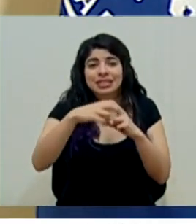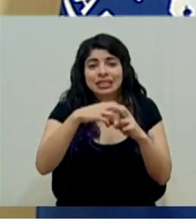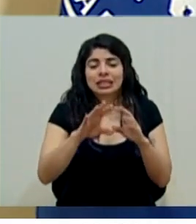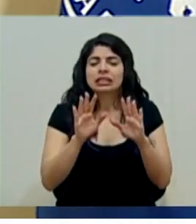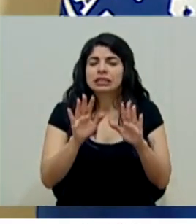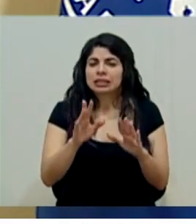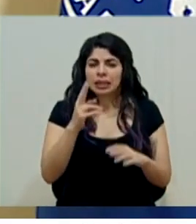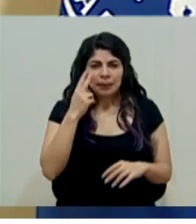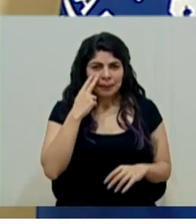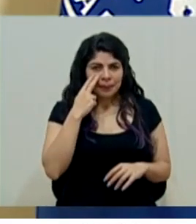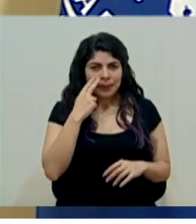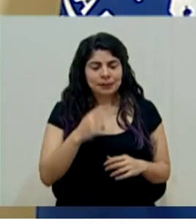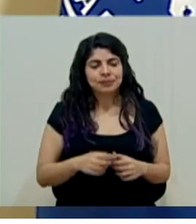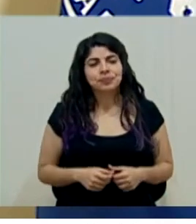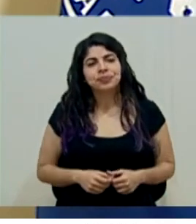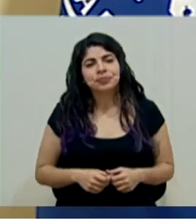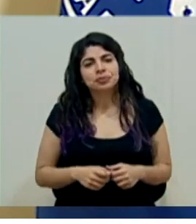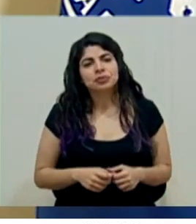a ver,